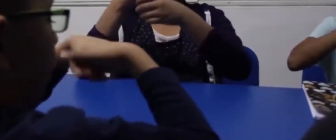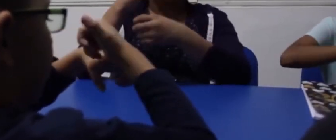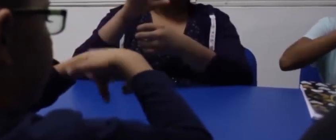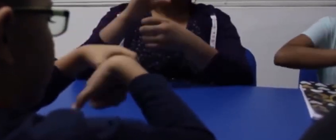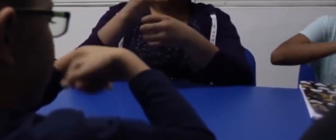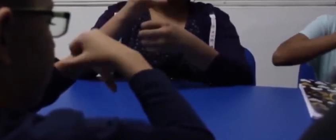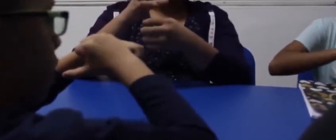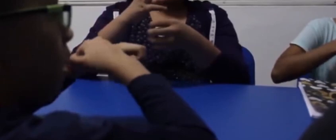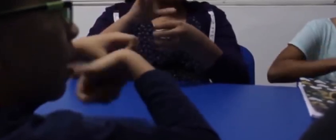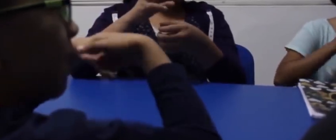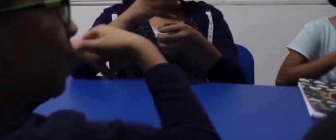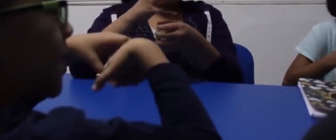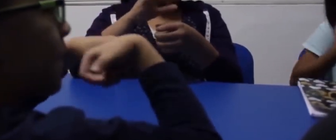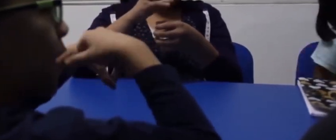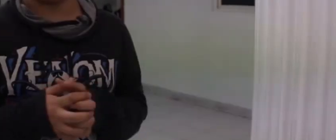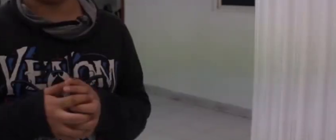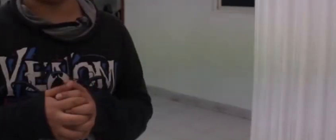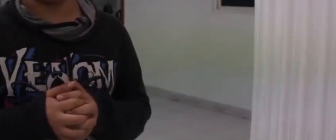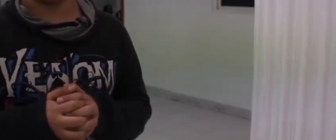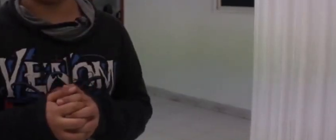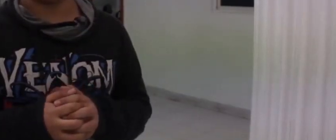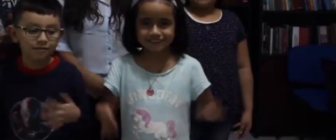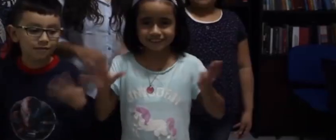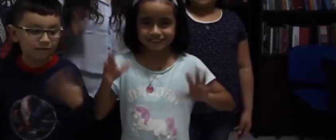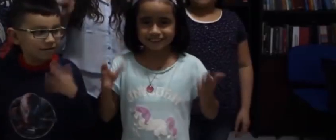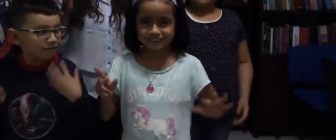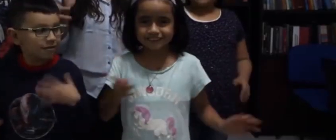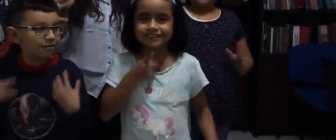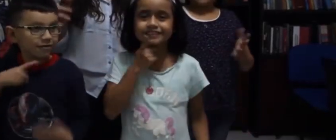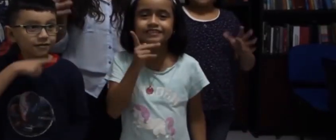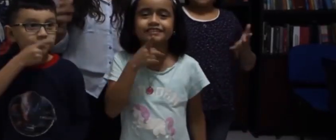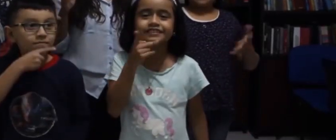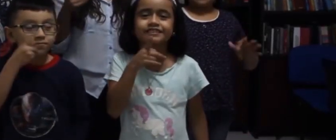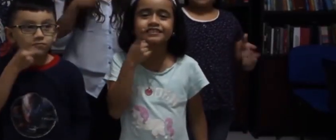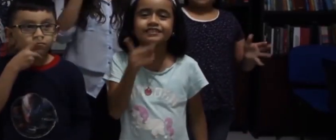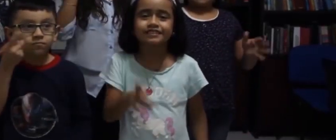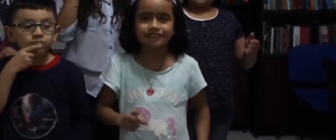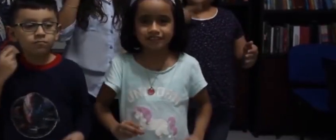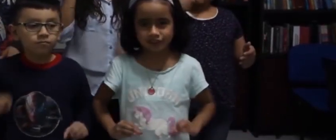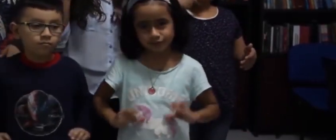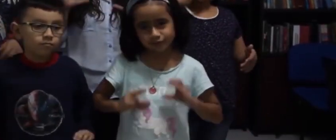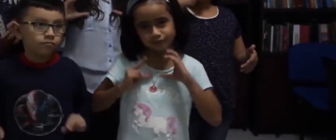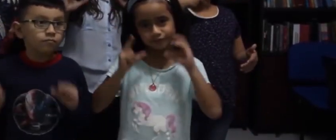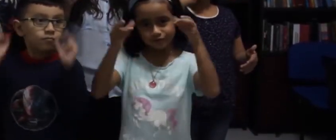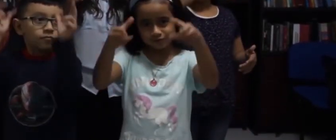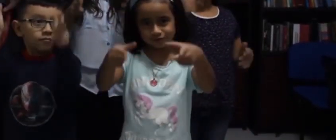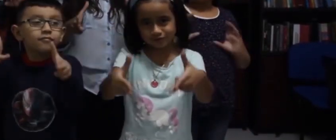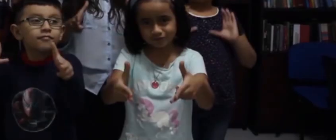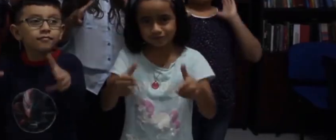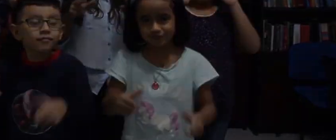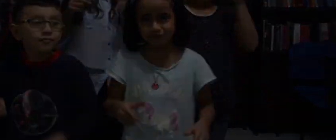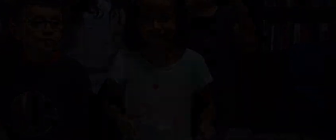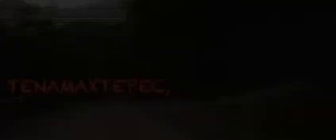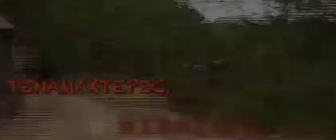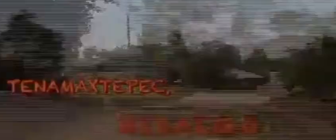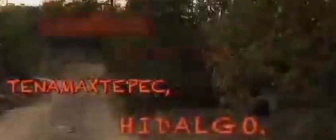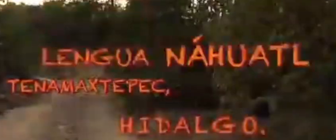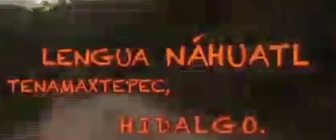divertir mucho, pues vas a aprender cosas interesantes. Manos que hablan Chiapas.